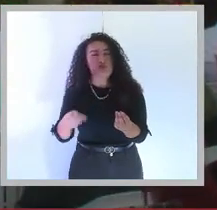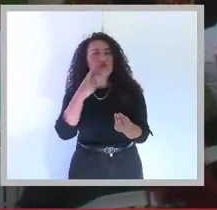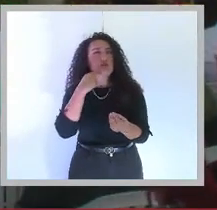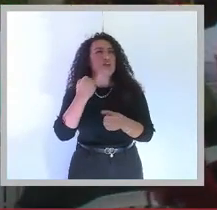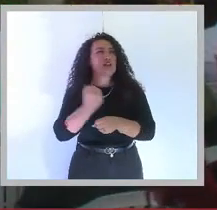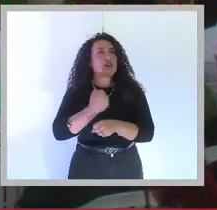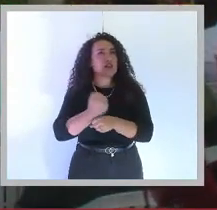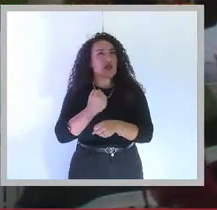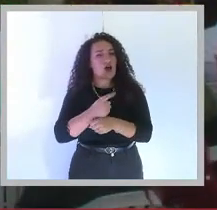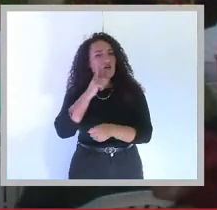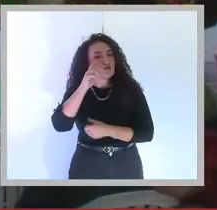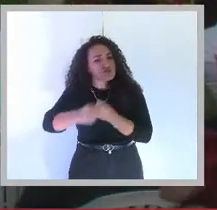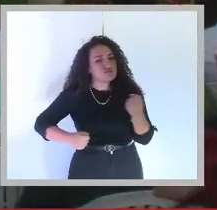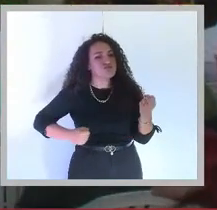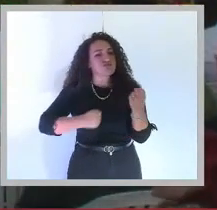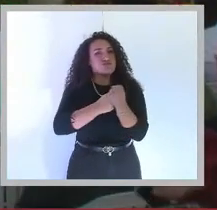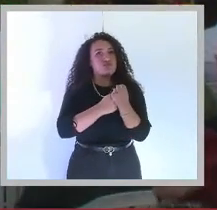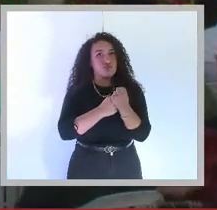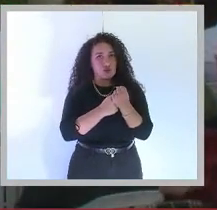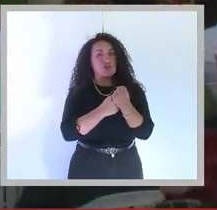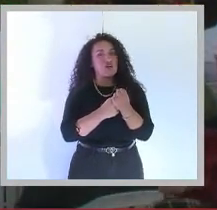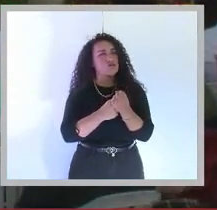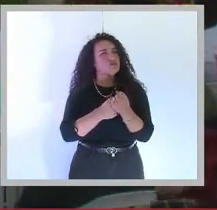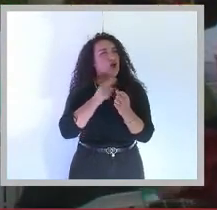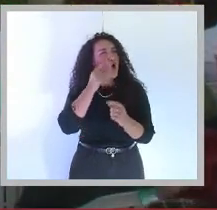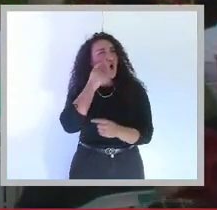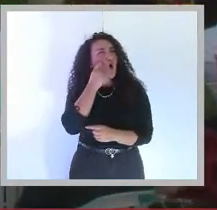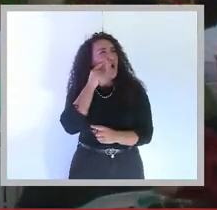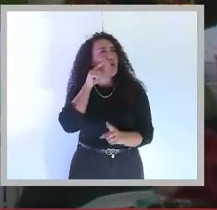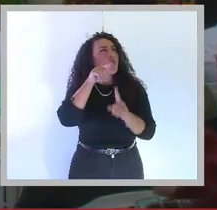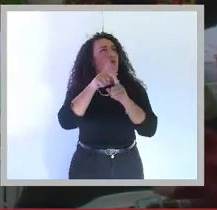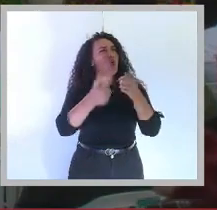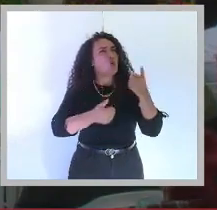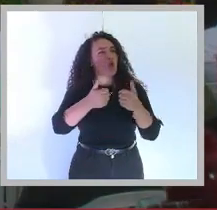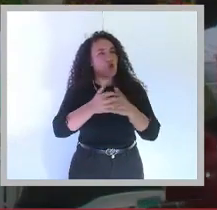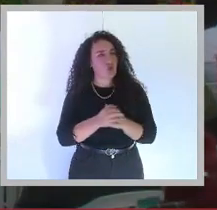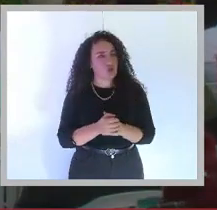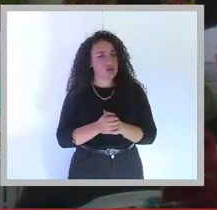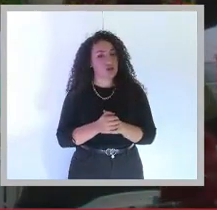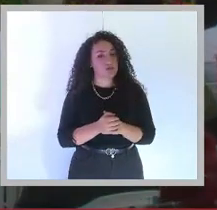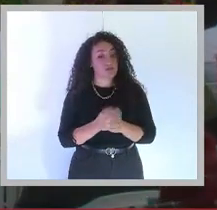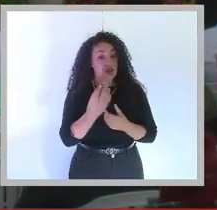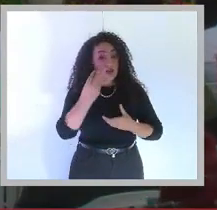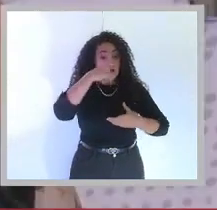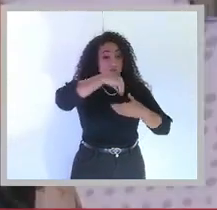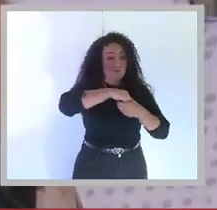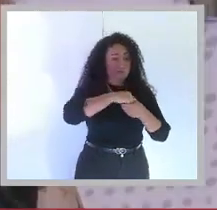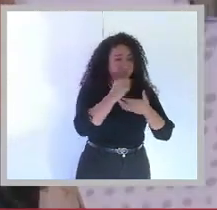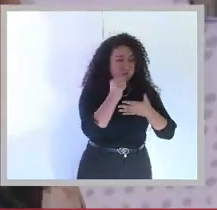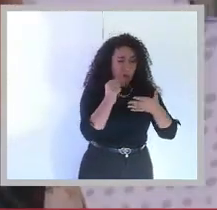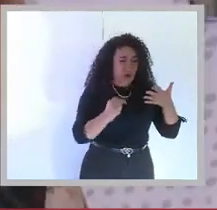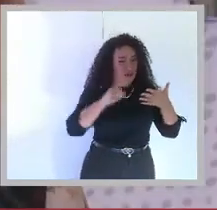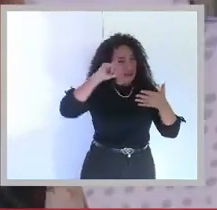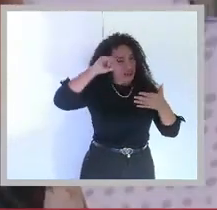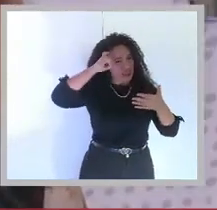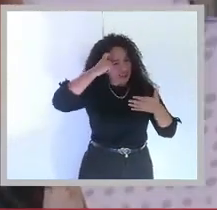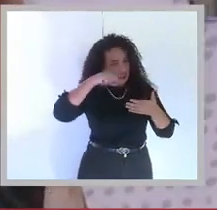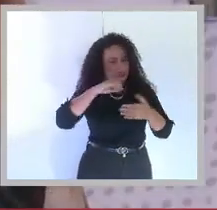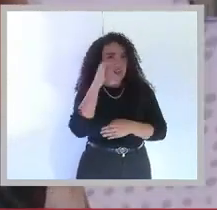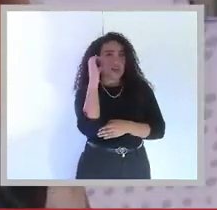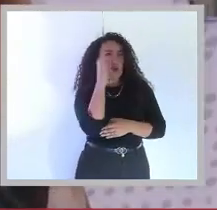trabajo complementario que busca abarcar los retos internos de Colombia y los